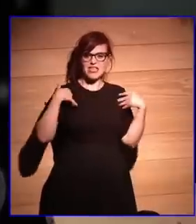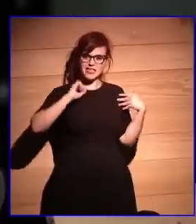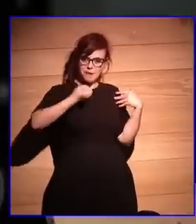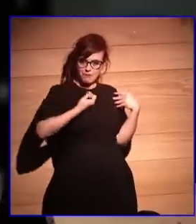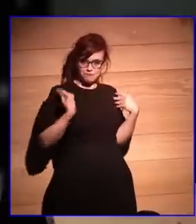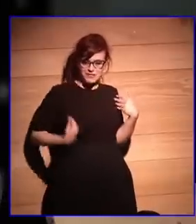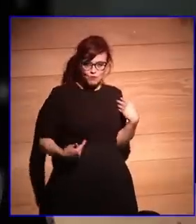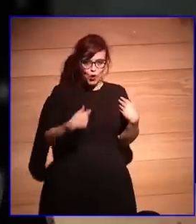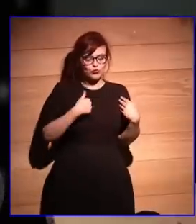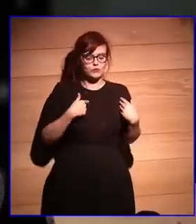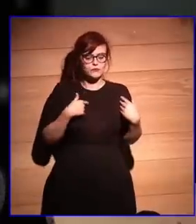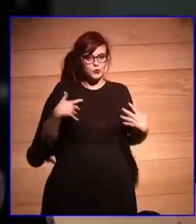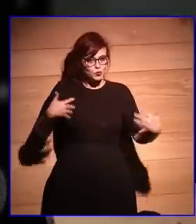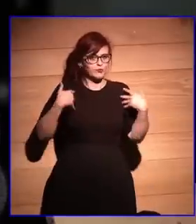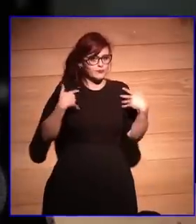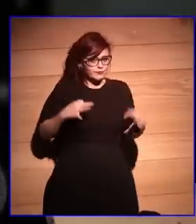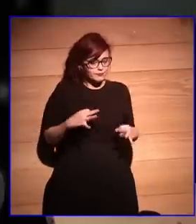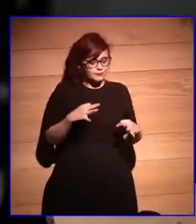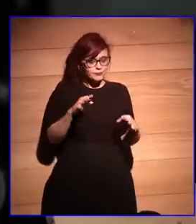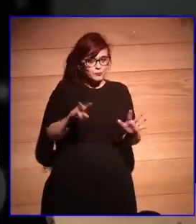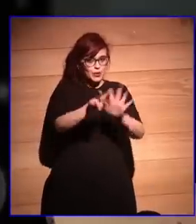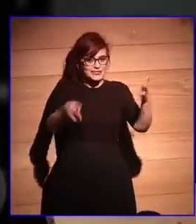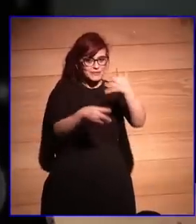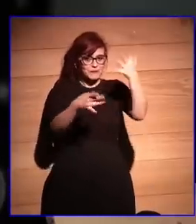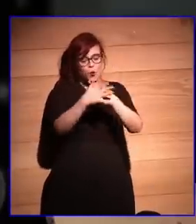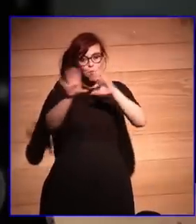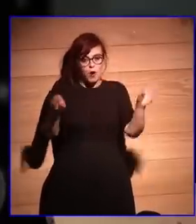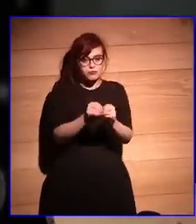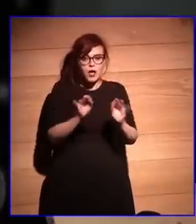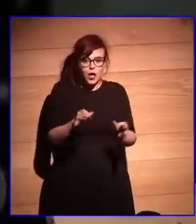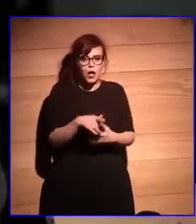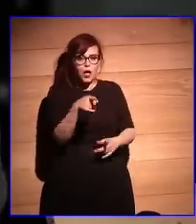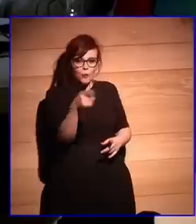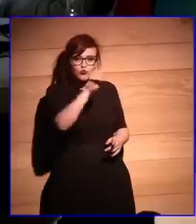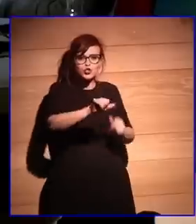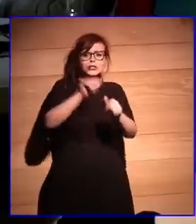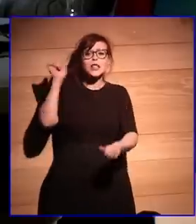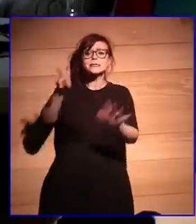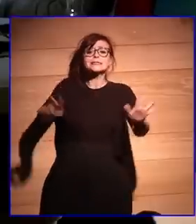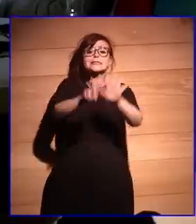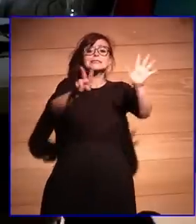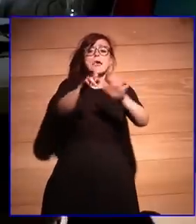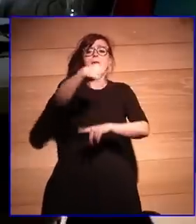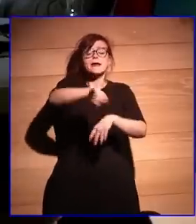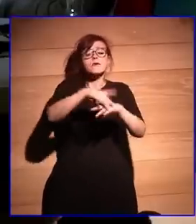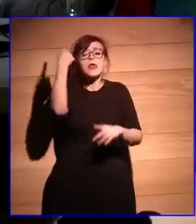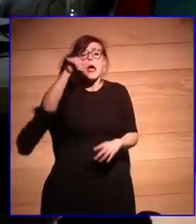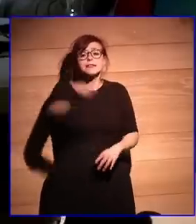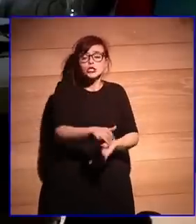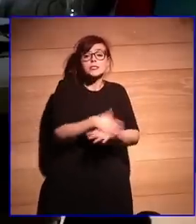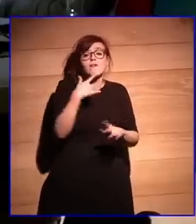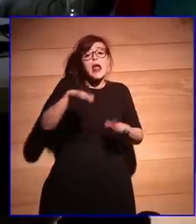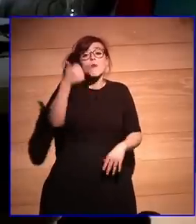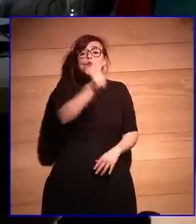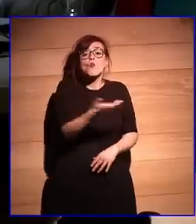sí mismo, como resolución definitiva. Habéis tenido muchos años para verse ver. Al final muere el